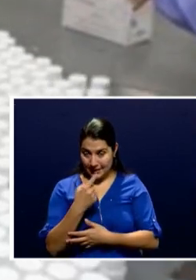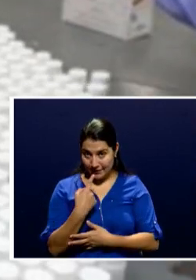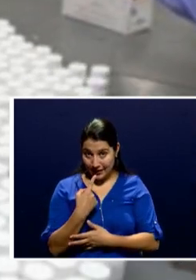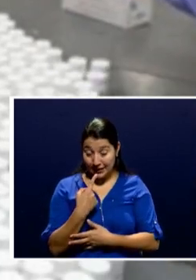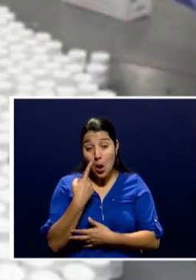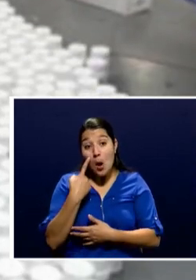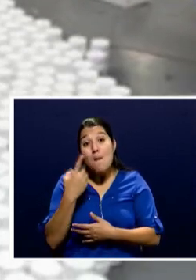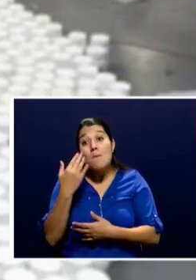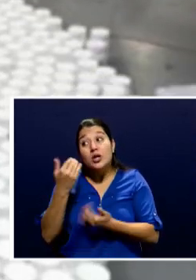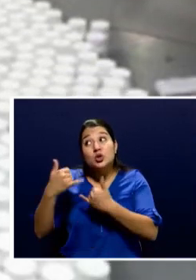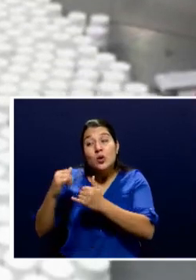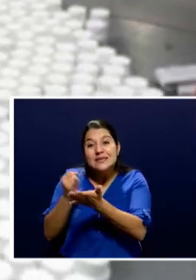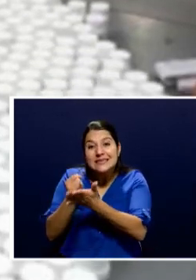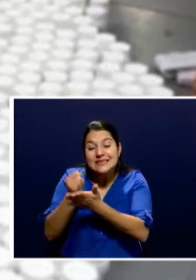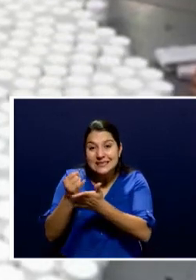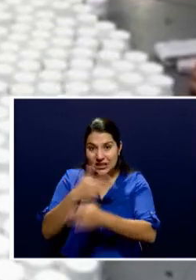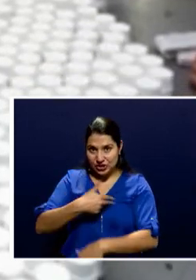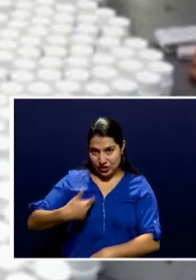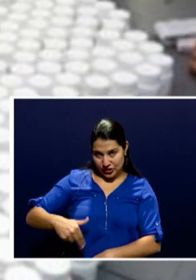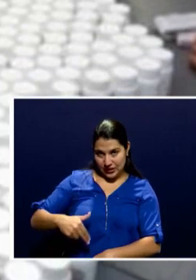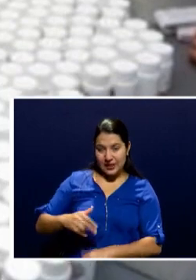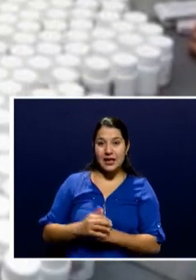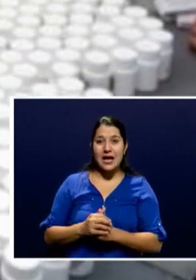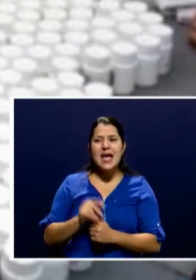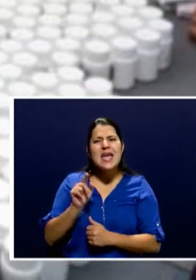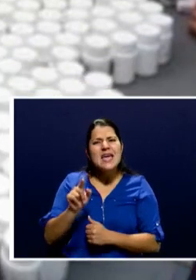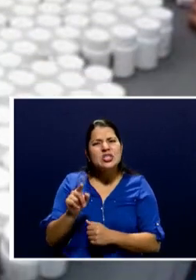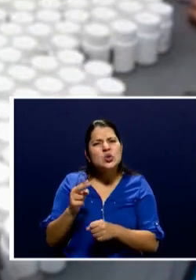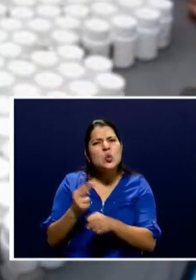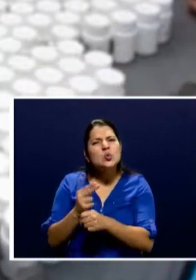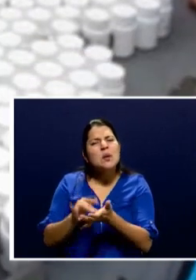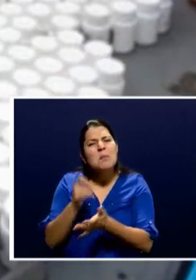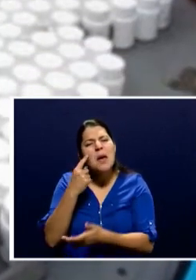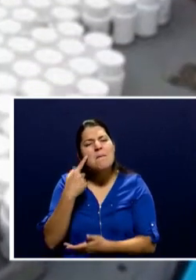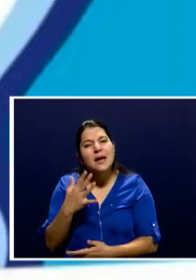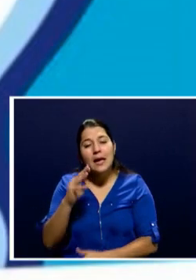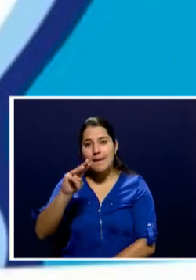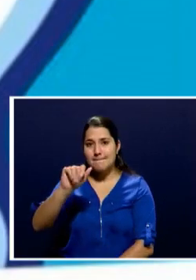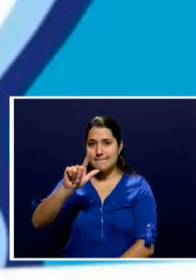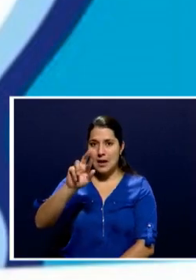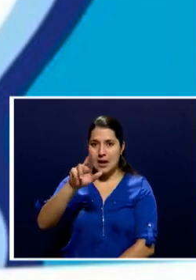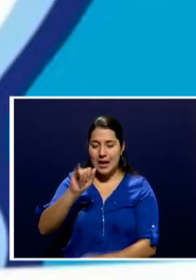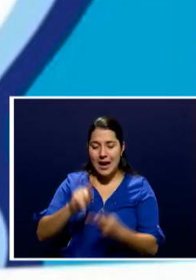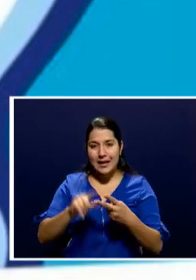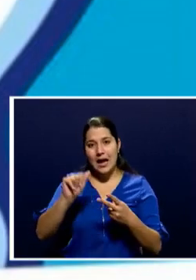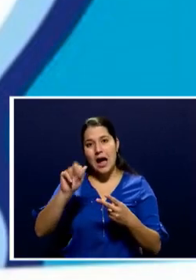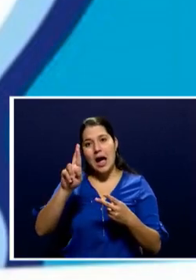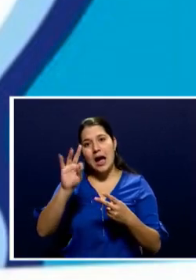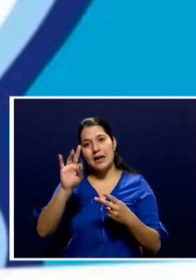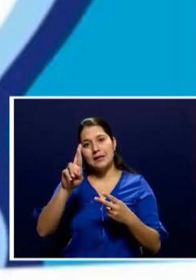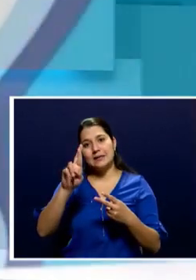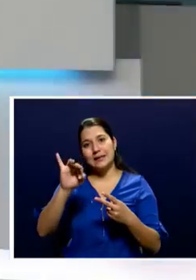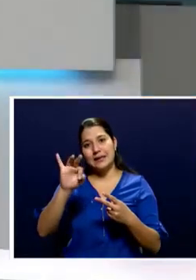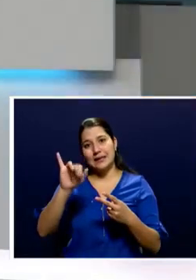en China. La cloroquina es utilizada para combatir la malaria, la artritis reumatoide y el